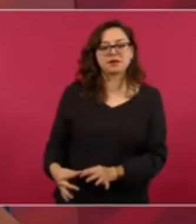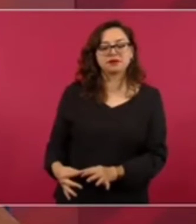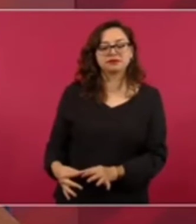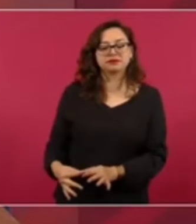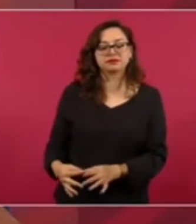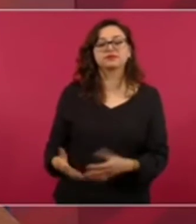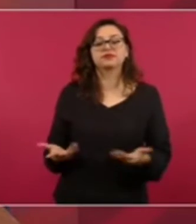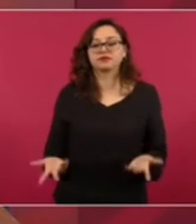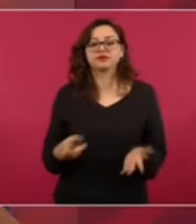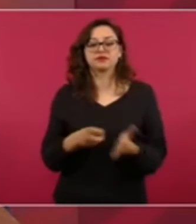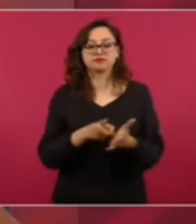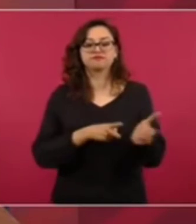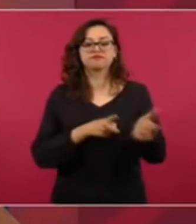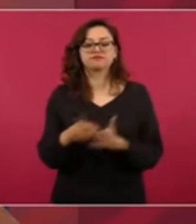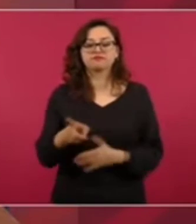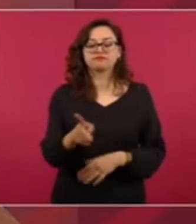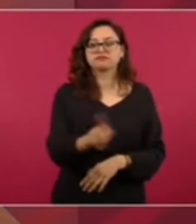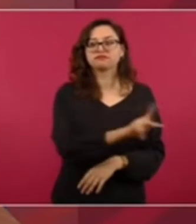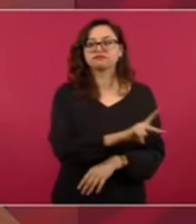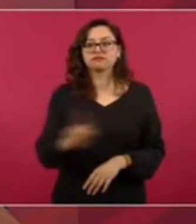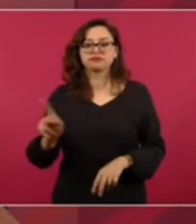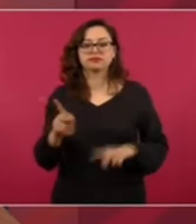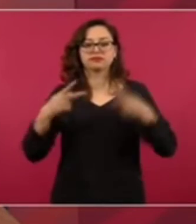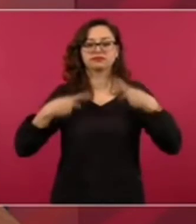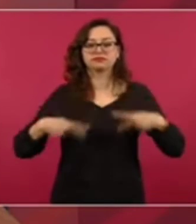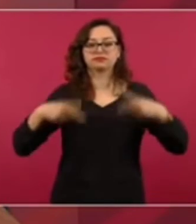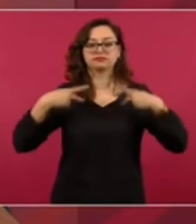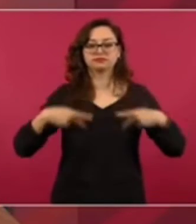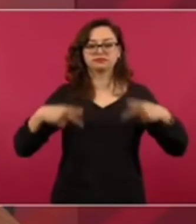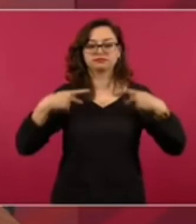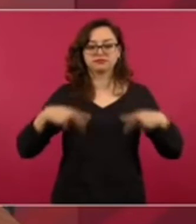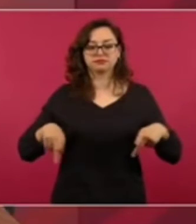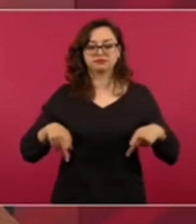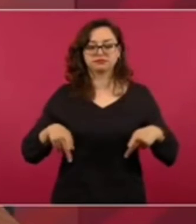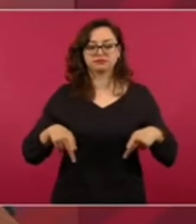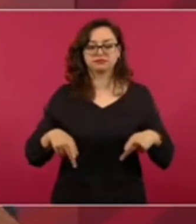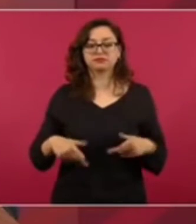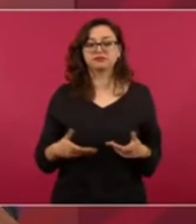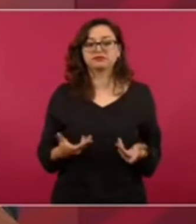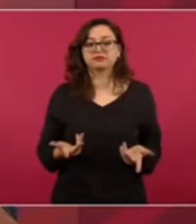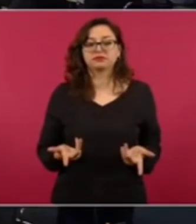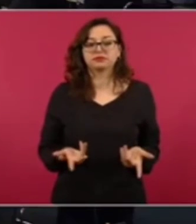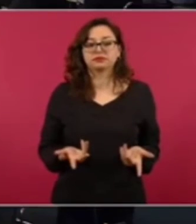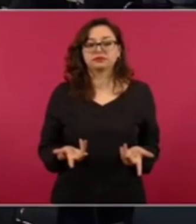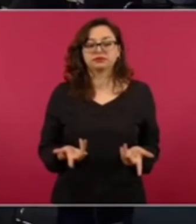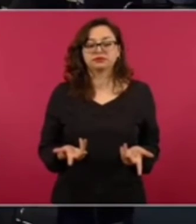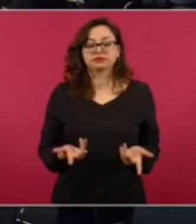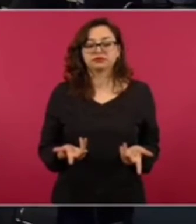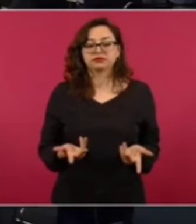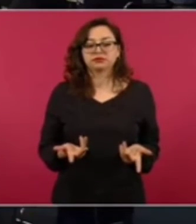porque son derechos universales y no es